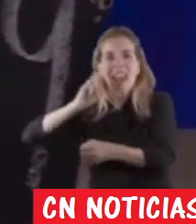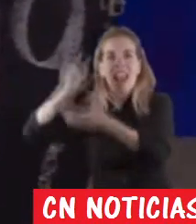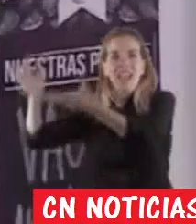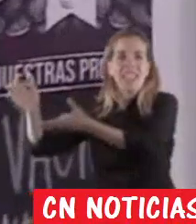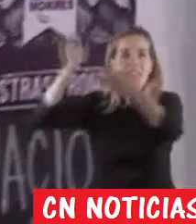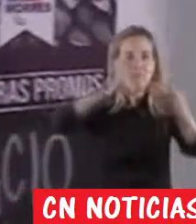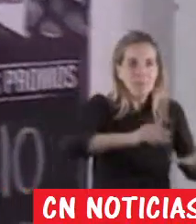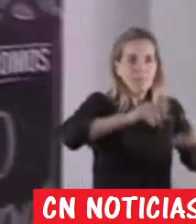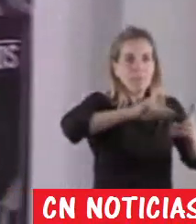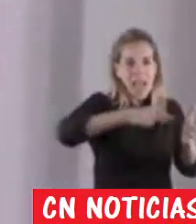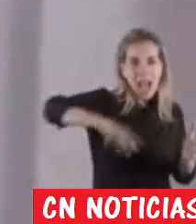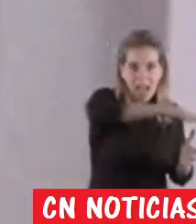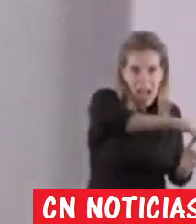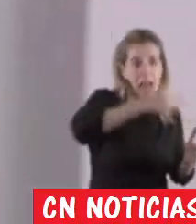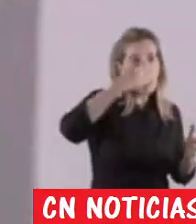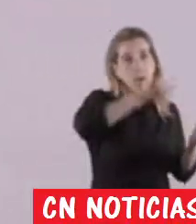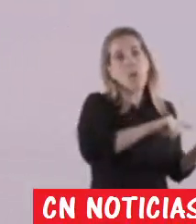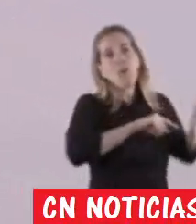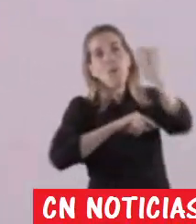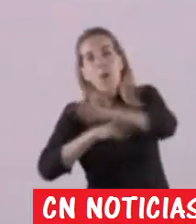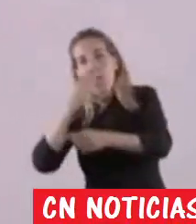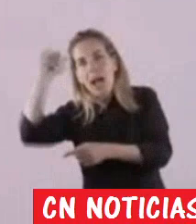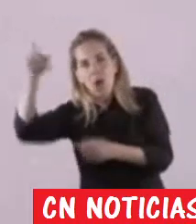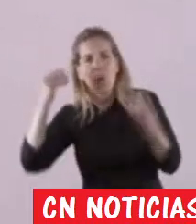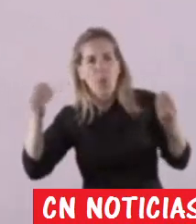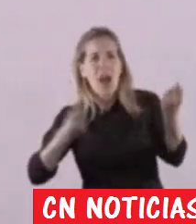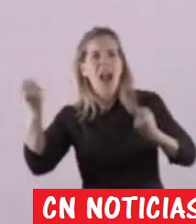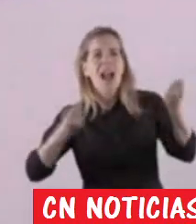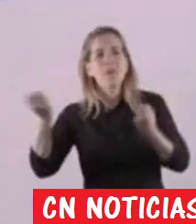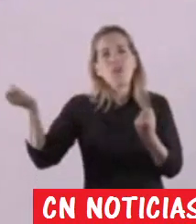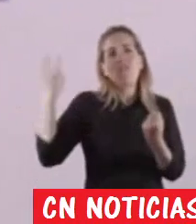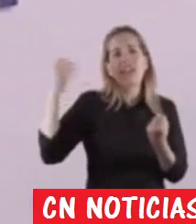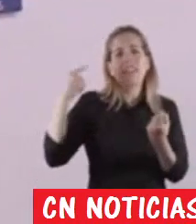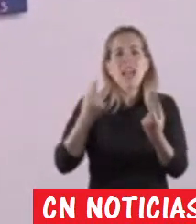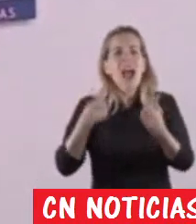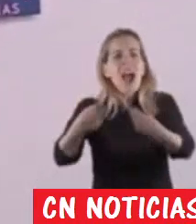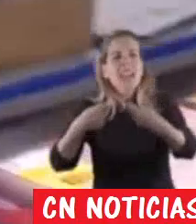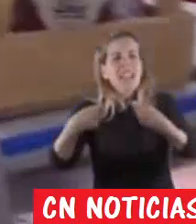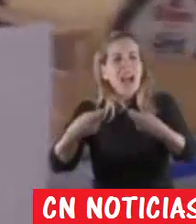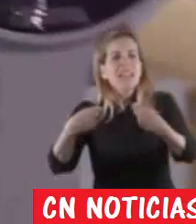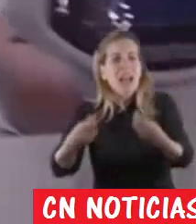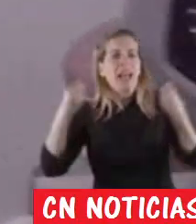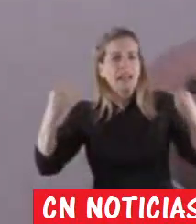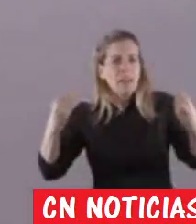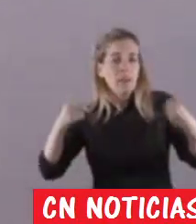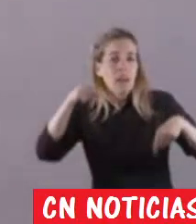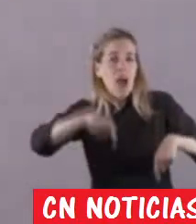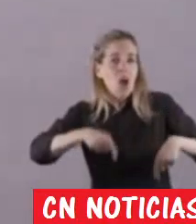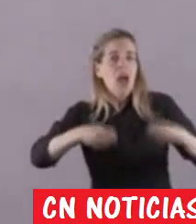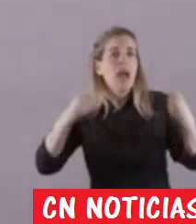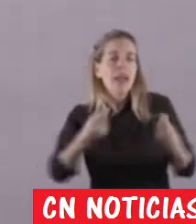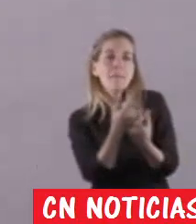leche en Córdoba, es cierto. Y todo ese costo de fletes en un tiempo en donde los hidrocarburos,